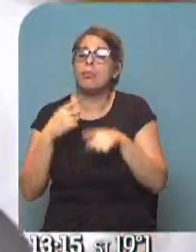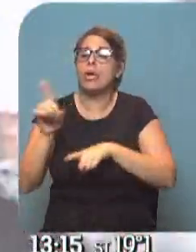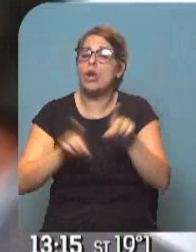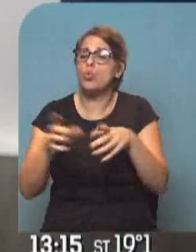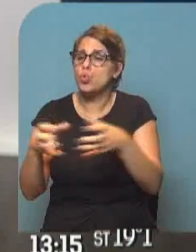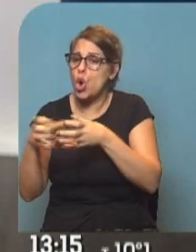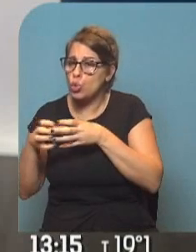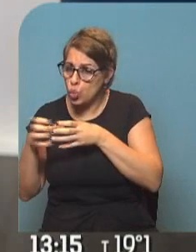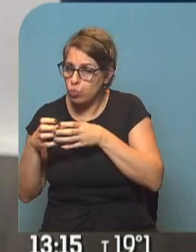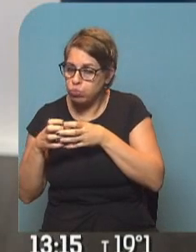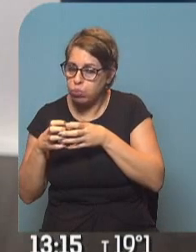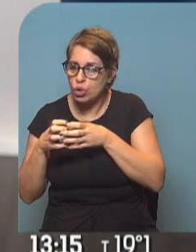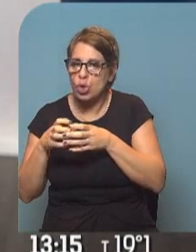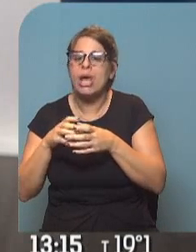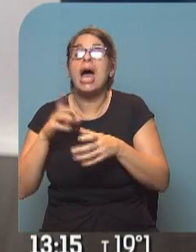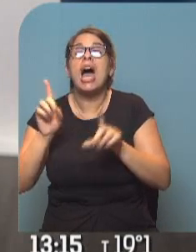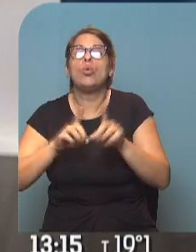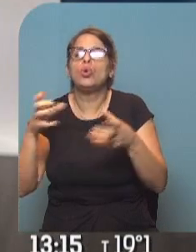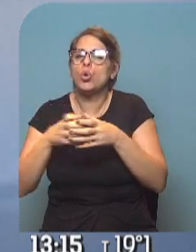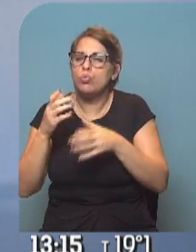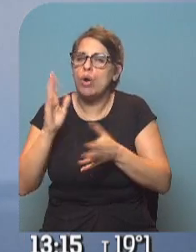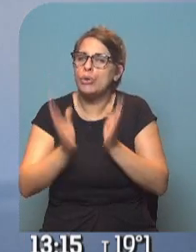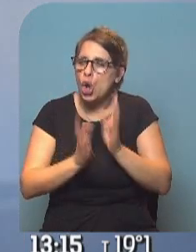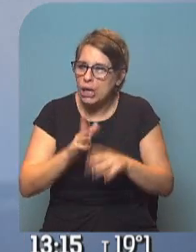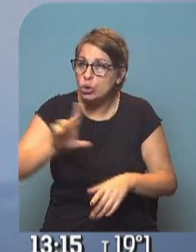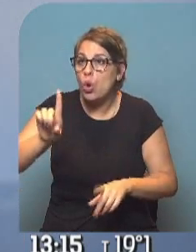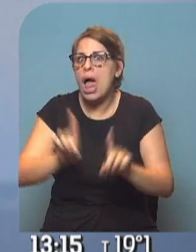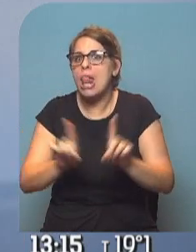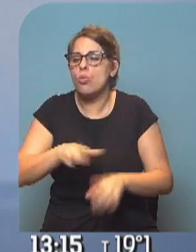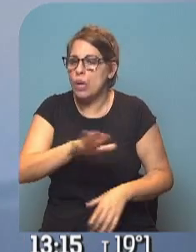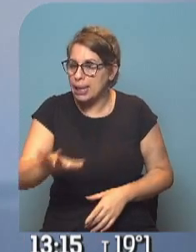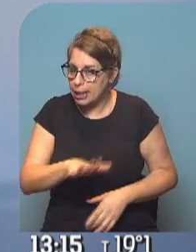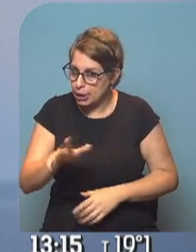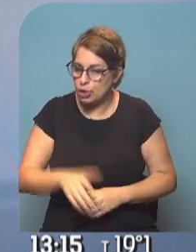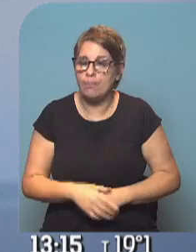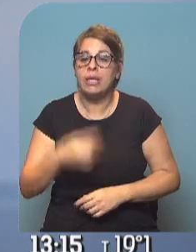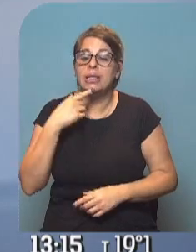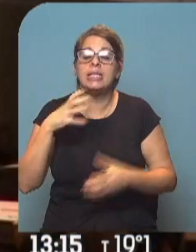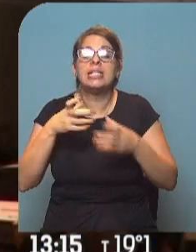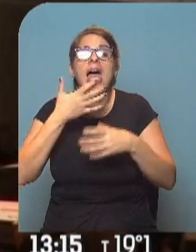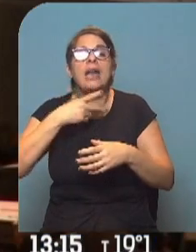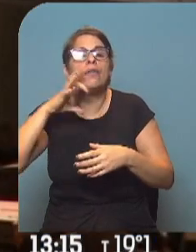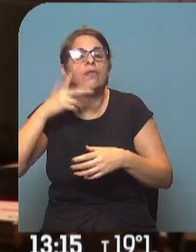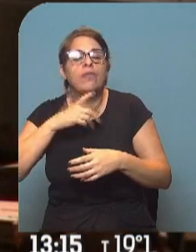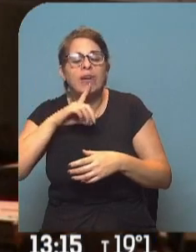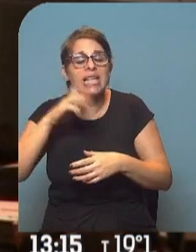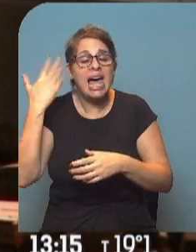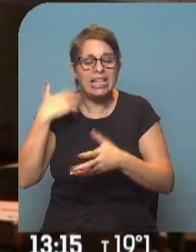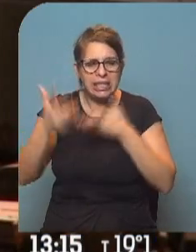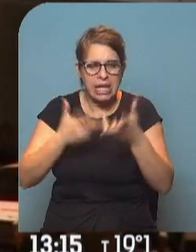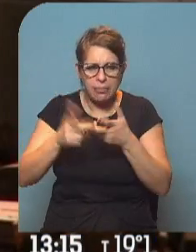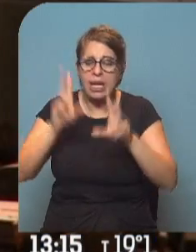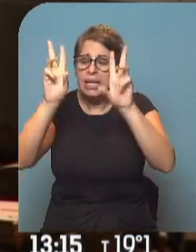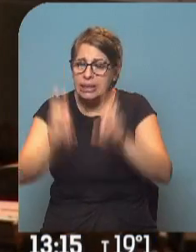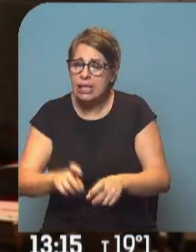algunos grupos insurgentes, accionar violento de grupos insurgentes en algunas regiones, esos desprendimientos de la FARC de los que venimos hablando. El tema